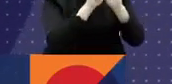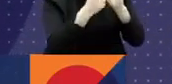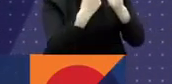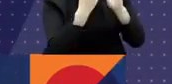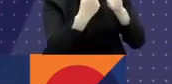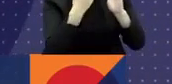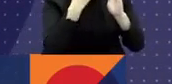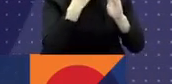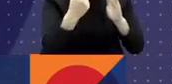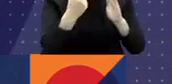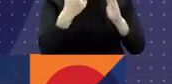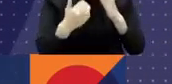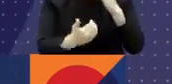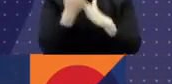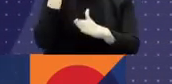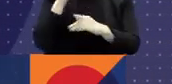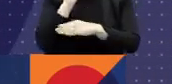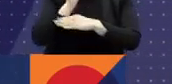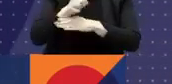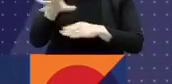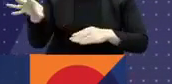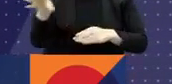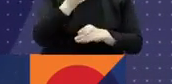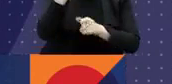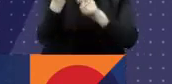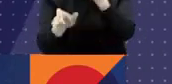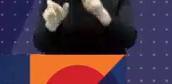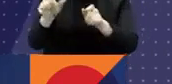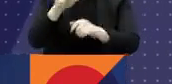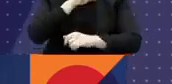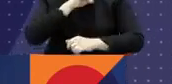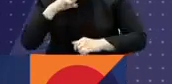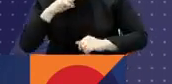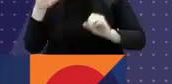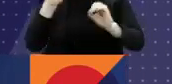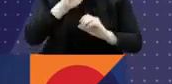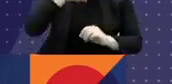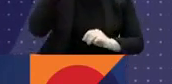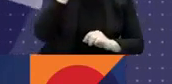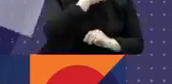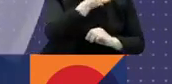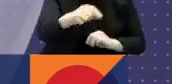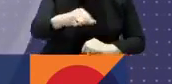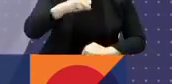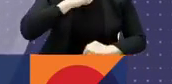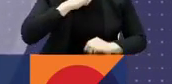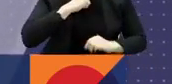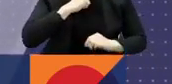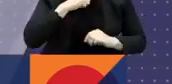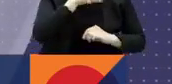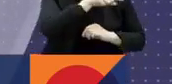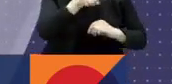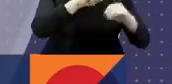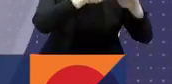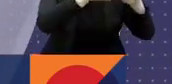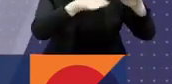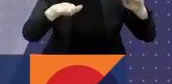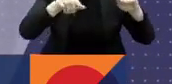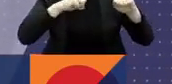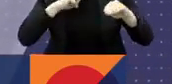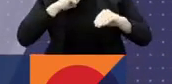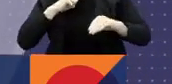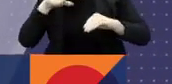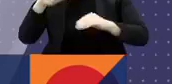presente decreto se aplica a toda persona natural o jurídica de naturaleza pública o privada, nacional o extranjera, que realice actividades